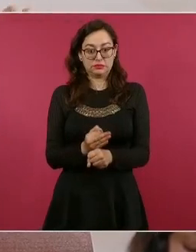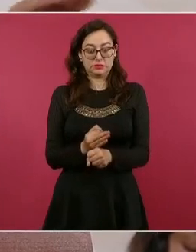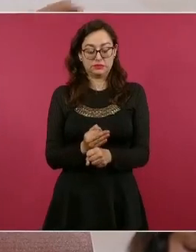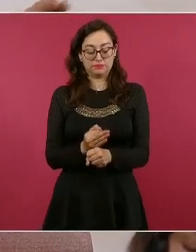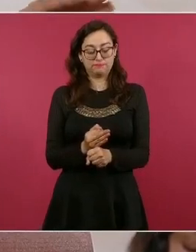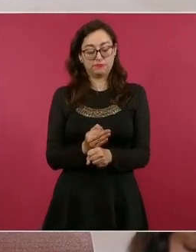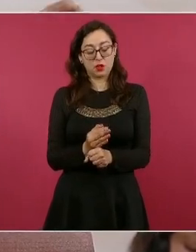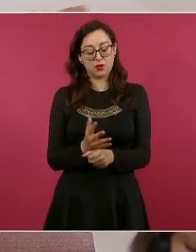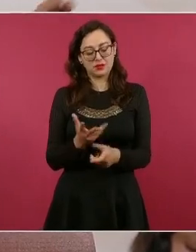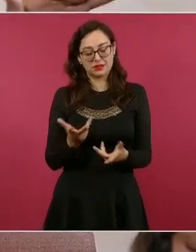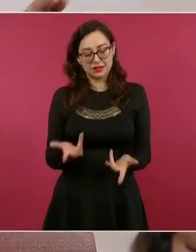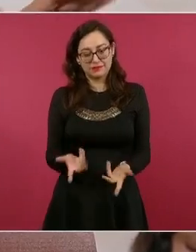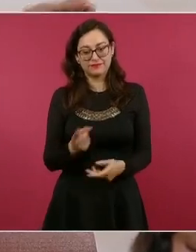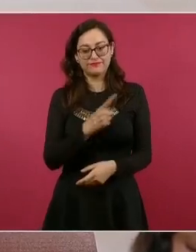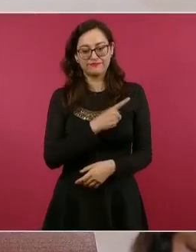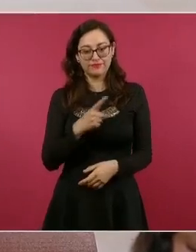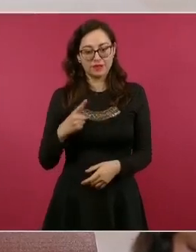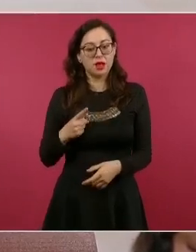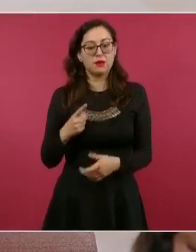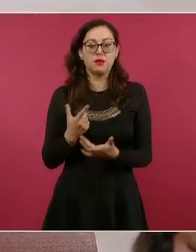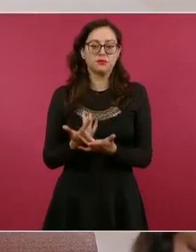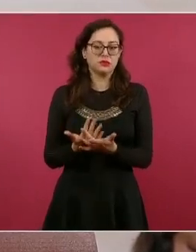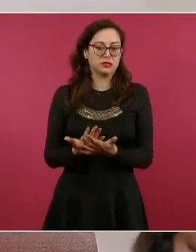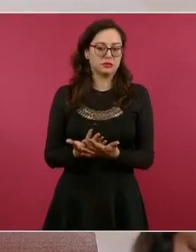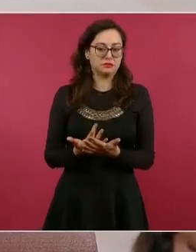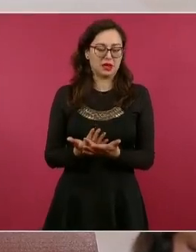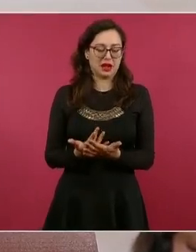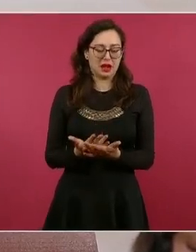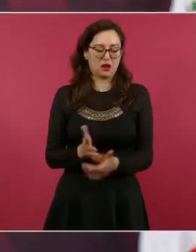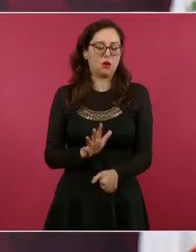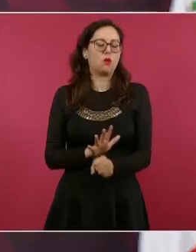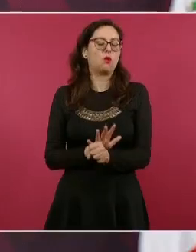este tiempo